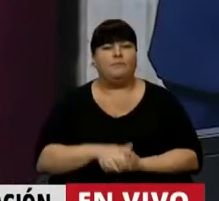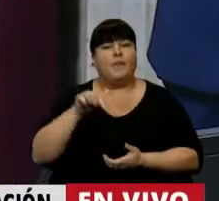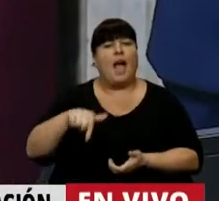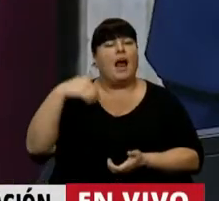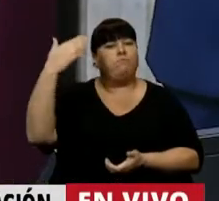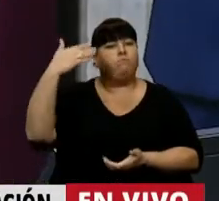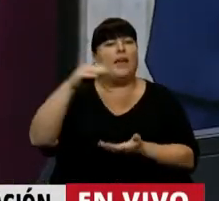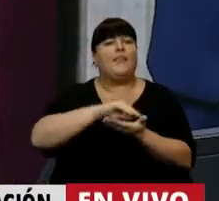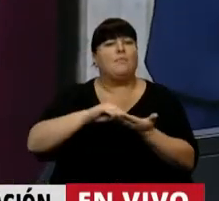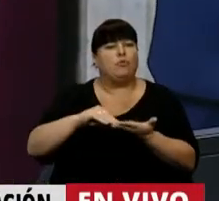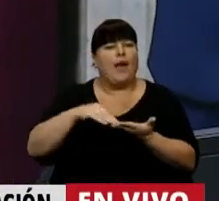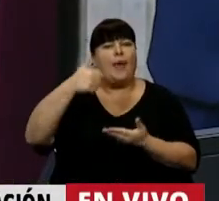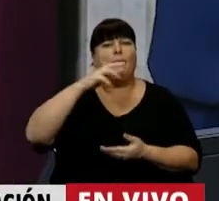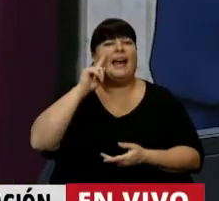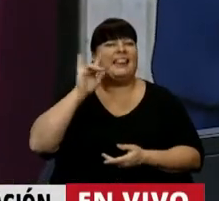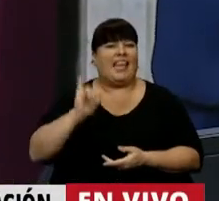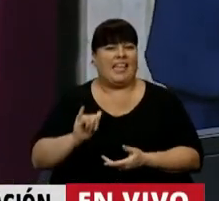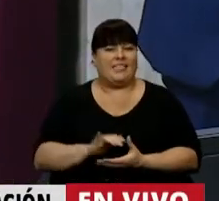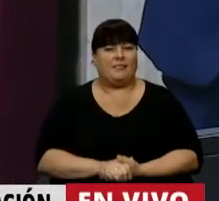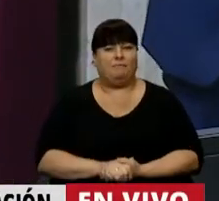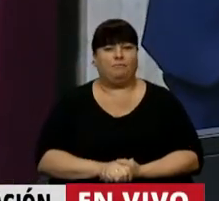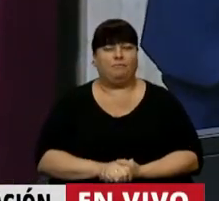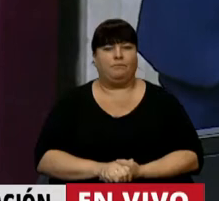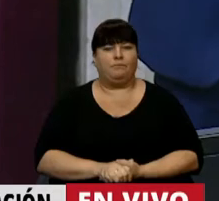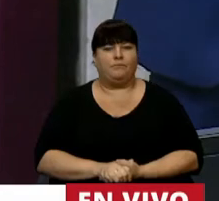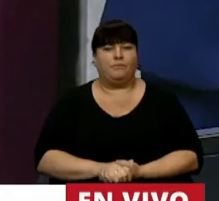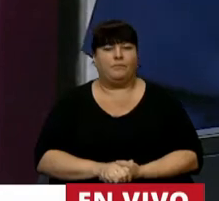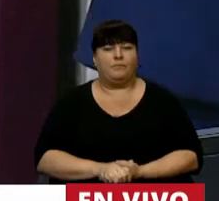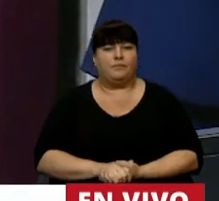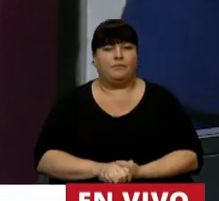En el uso de la palabra, la diputada Dolores Martínez.